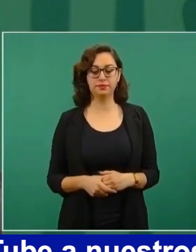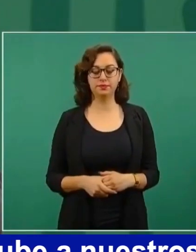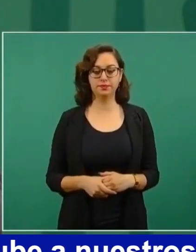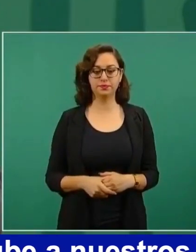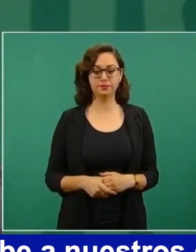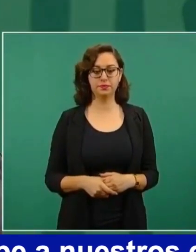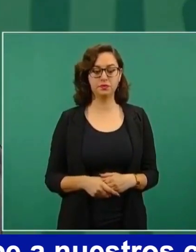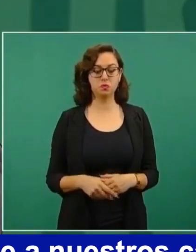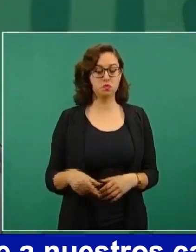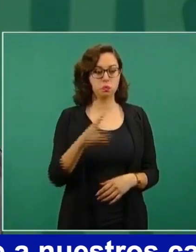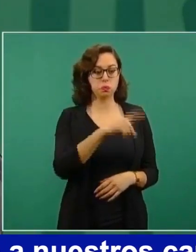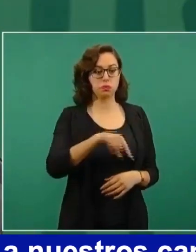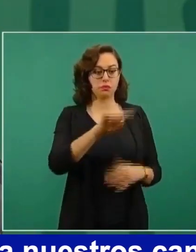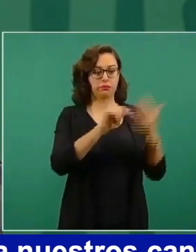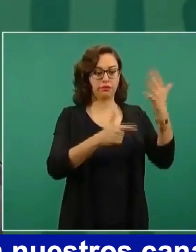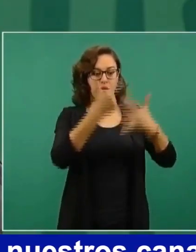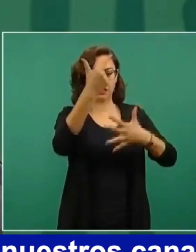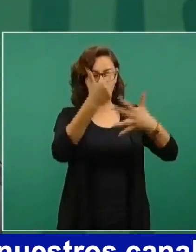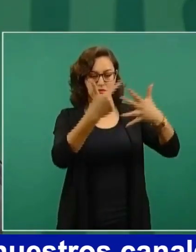Y la mayoría de ellos